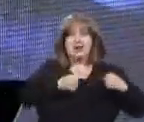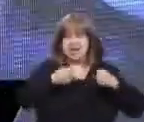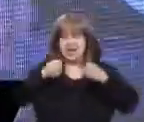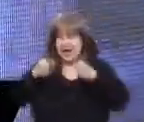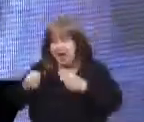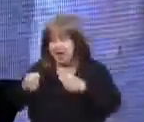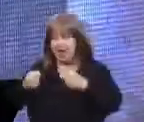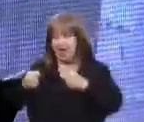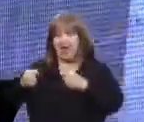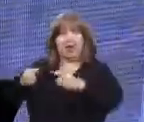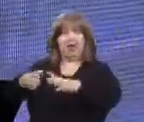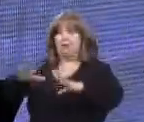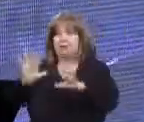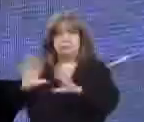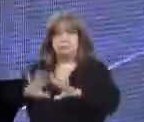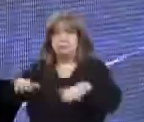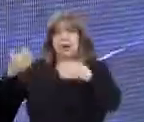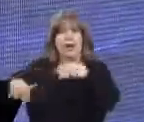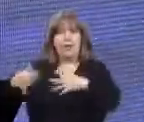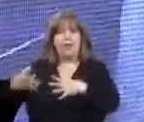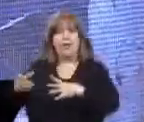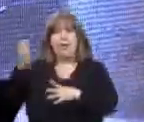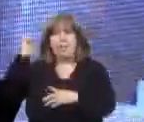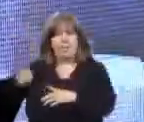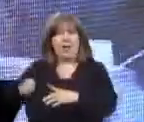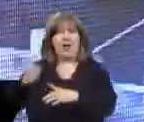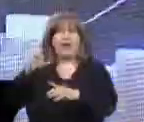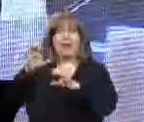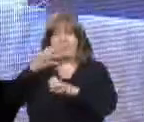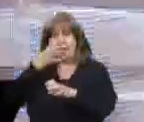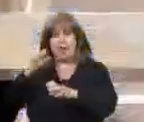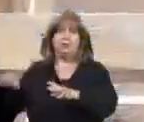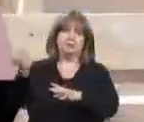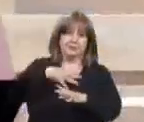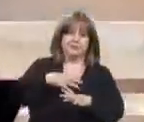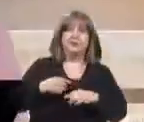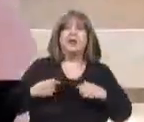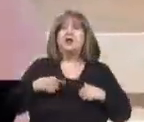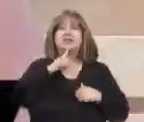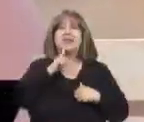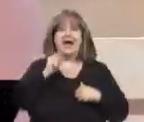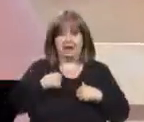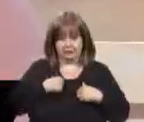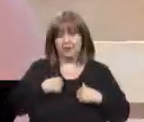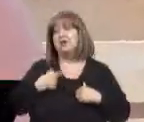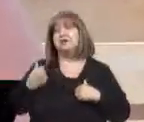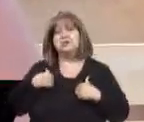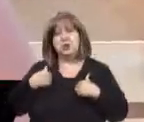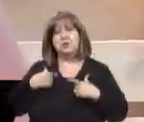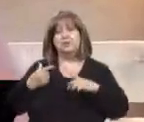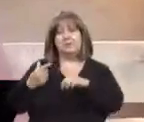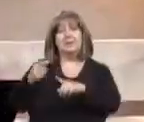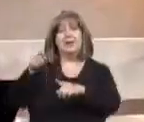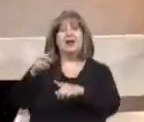la carga la menor para llevarla y para que fuera asistida esto nos decía Bueno lo sucedido fue que Ada